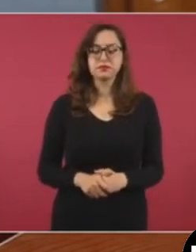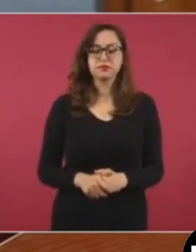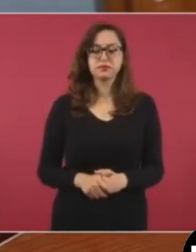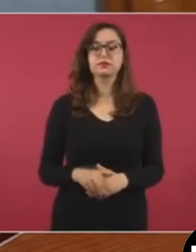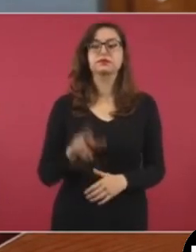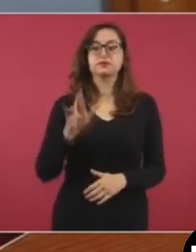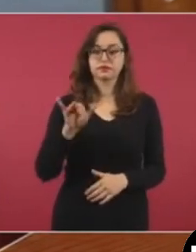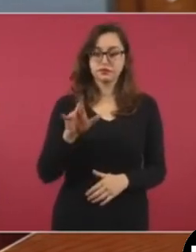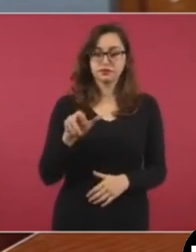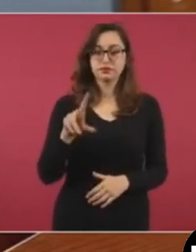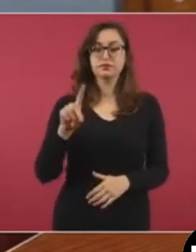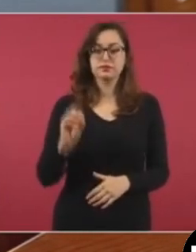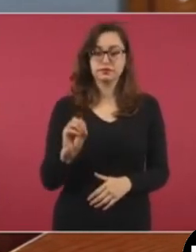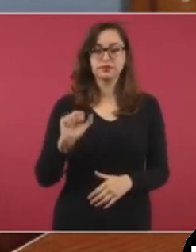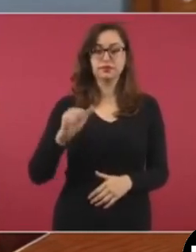Ricardo Anaya, sí.